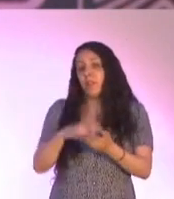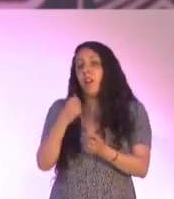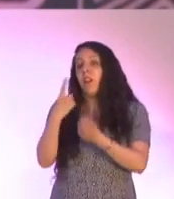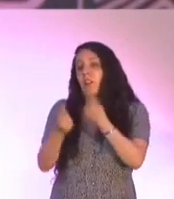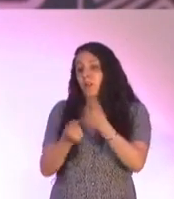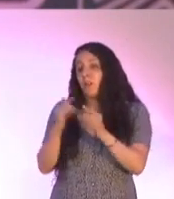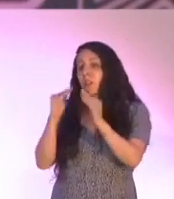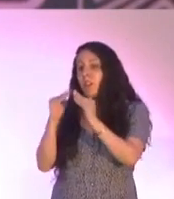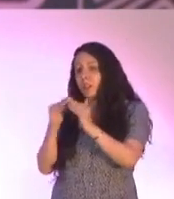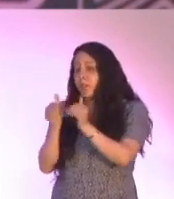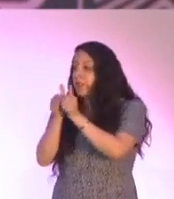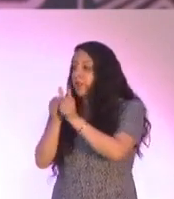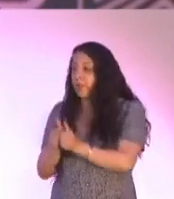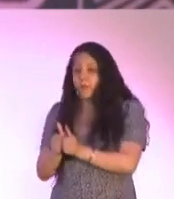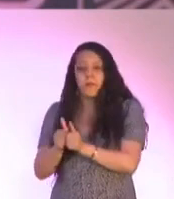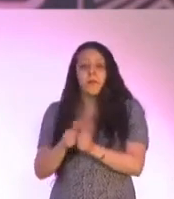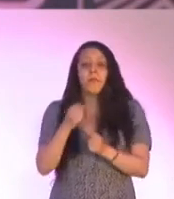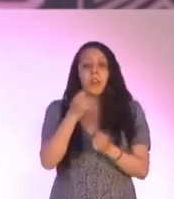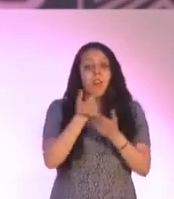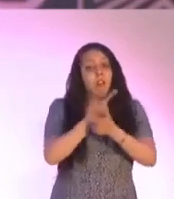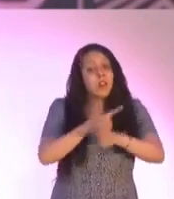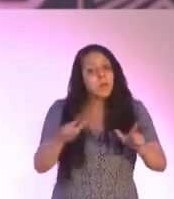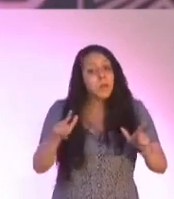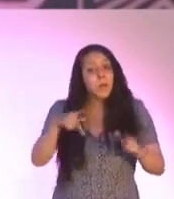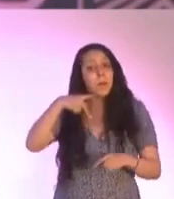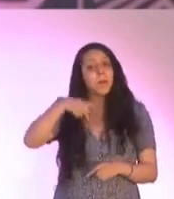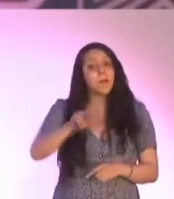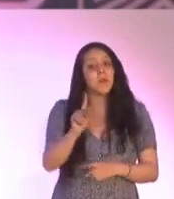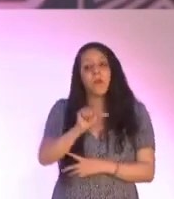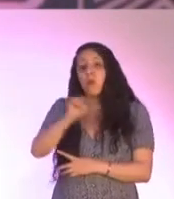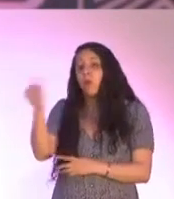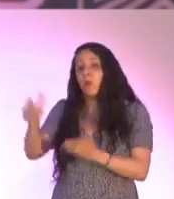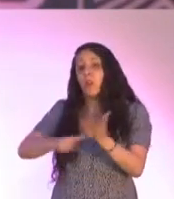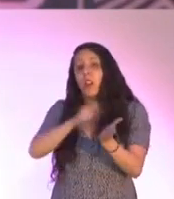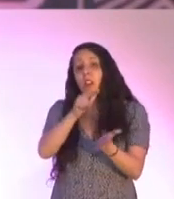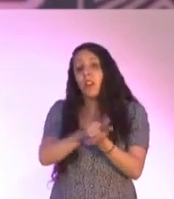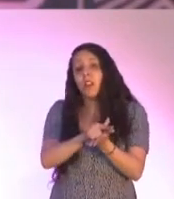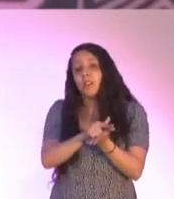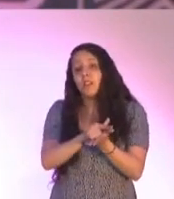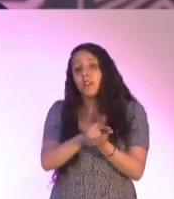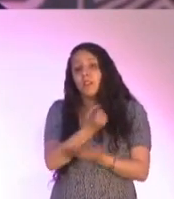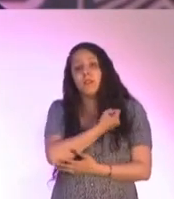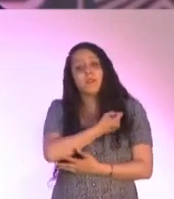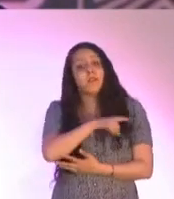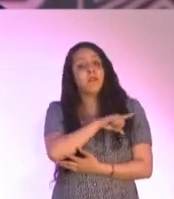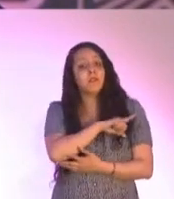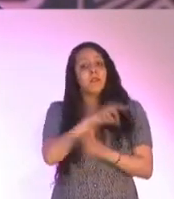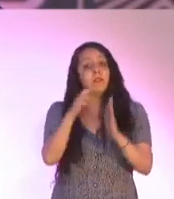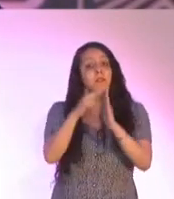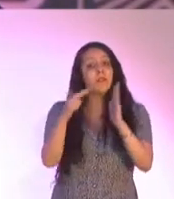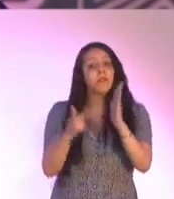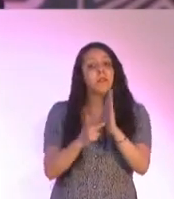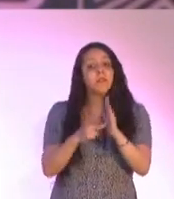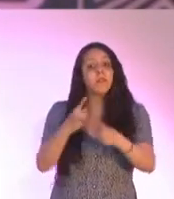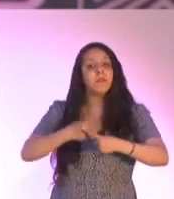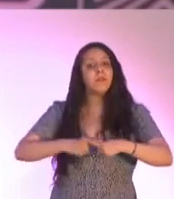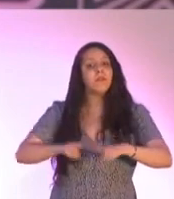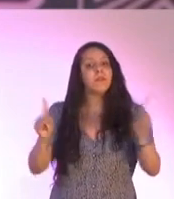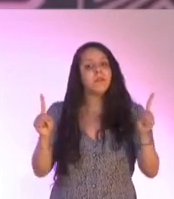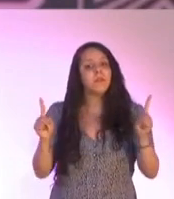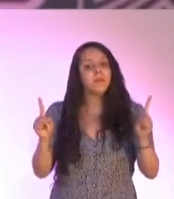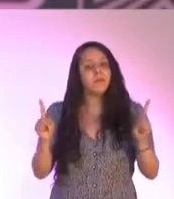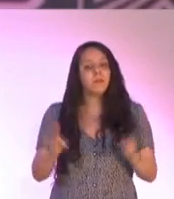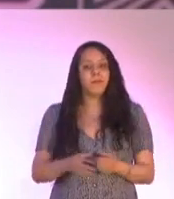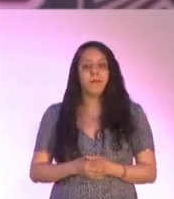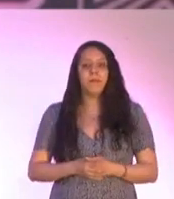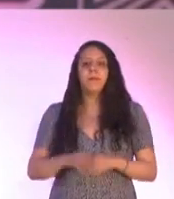cerrado a cal y canto y no puede salir no es muy diferente pero bueno primero lo que decías él sobre lo que no se